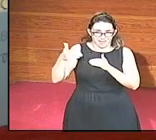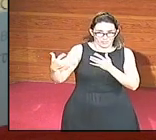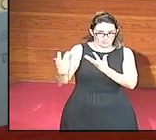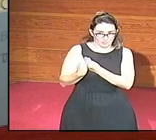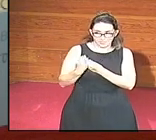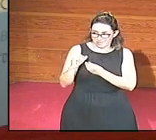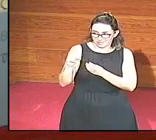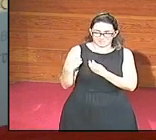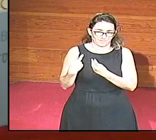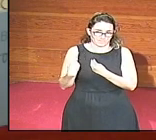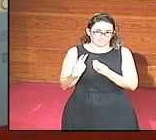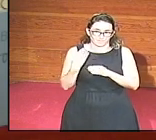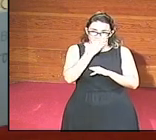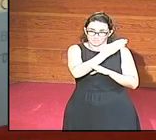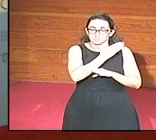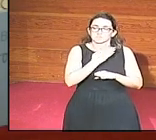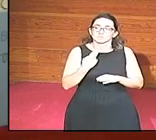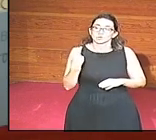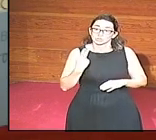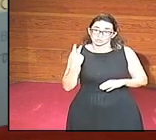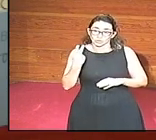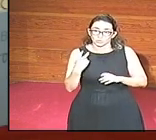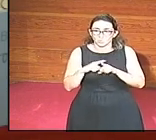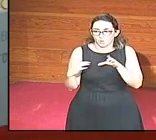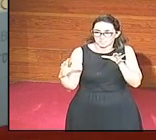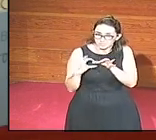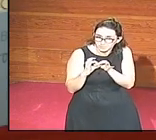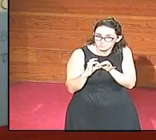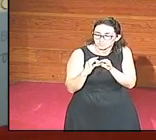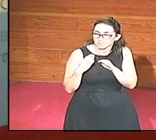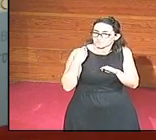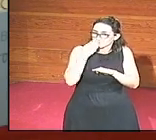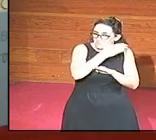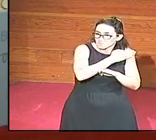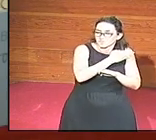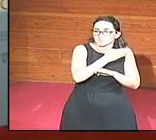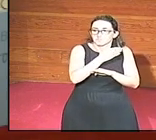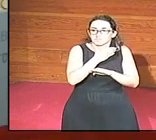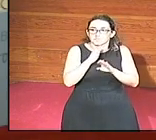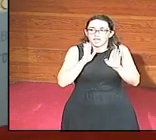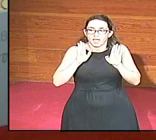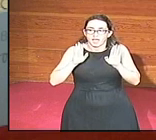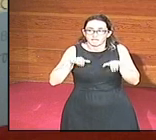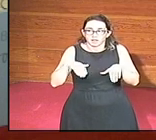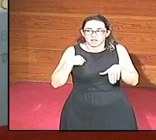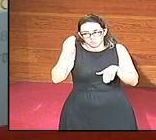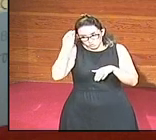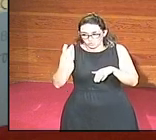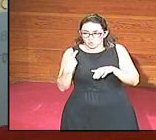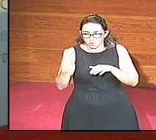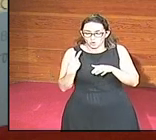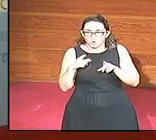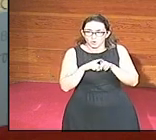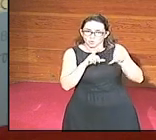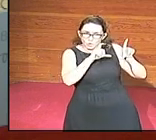Y bueno, pues en ese tándem que montamos, creo que estamos haciendo una muy buena cobertura,